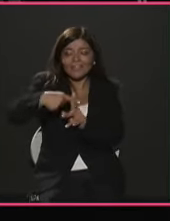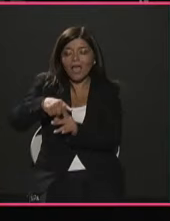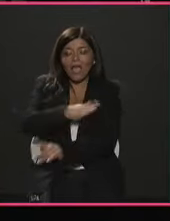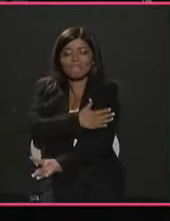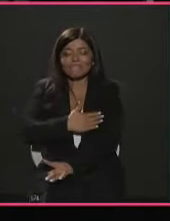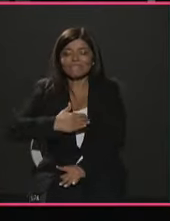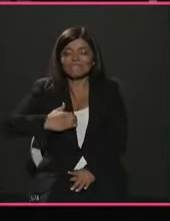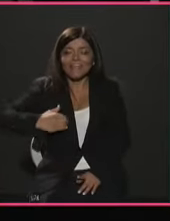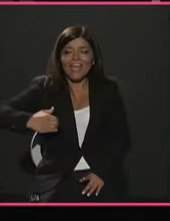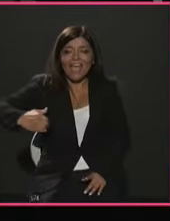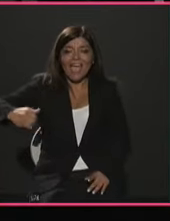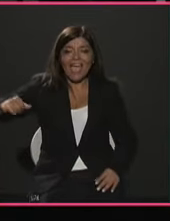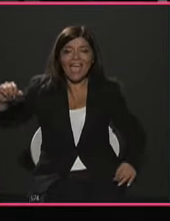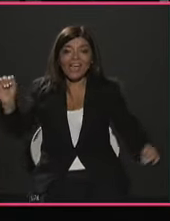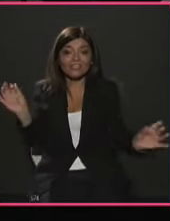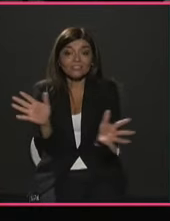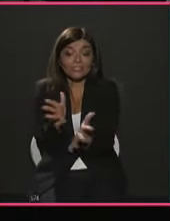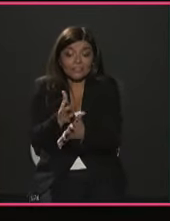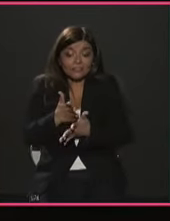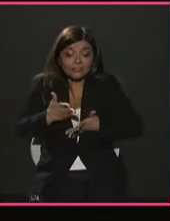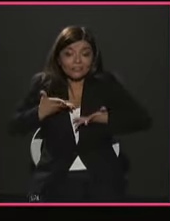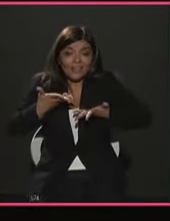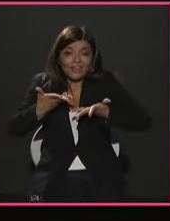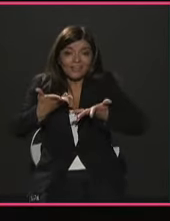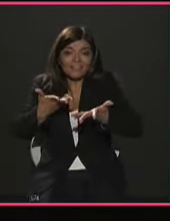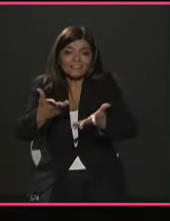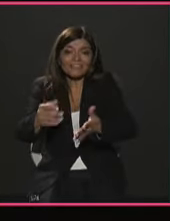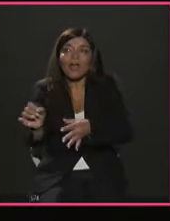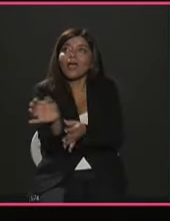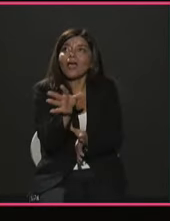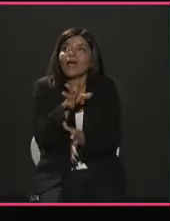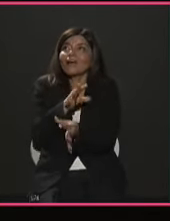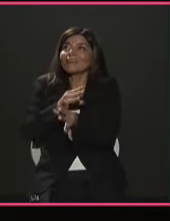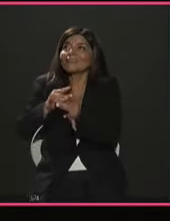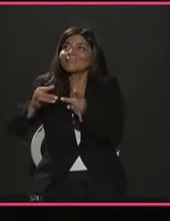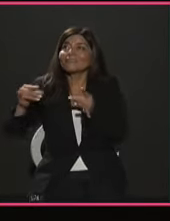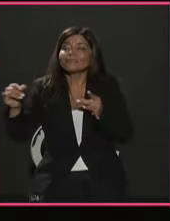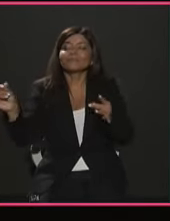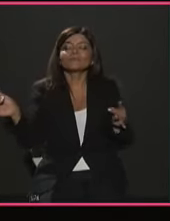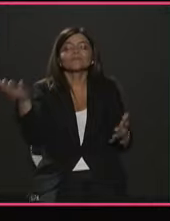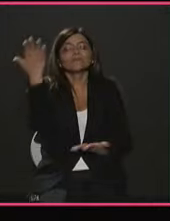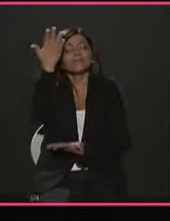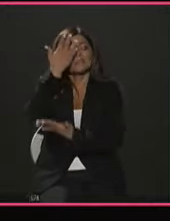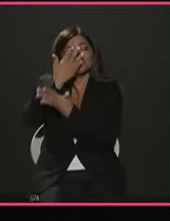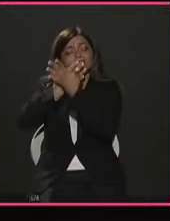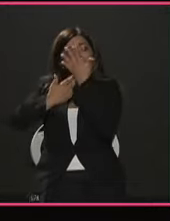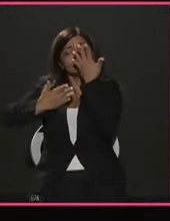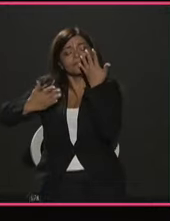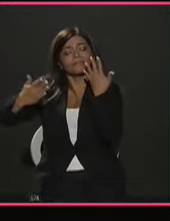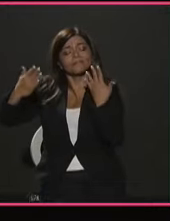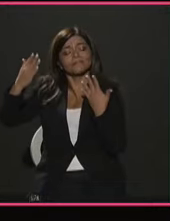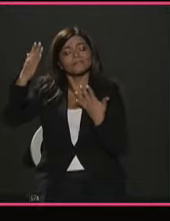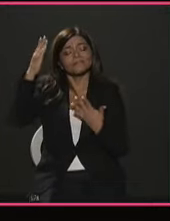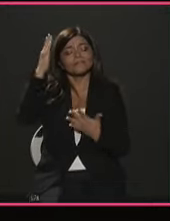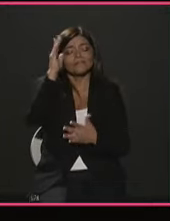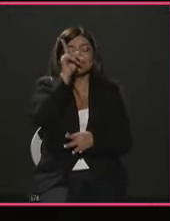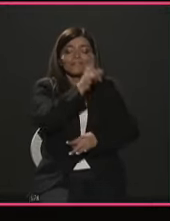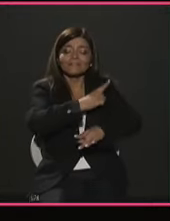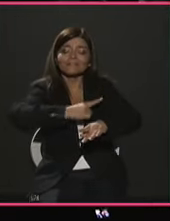fe es más que Oro lo que voy a ofrecer que la que me hago valer estoy protegida a todas